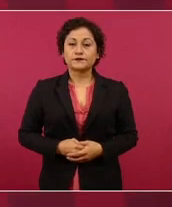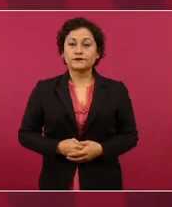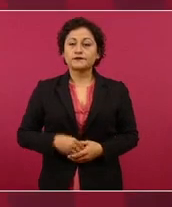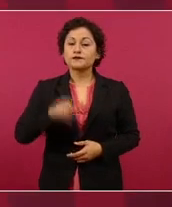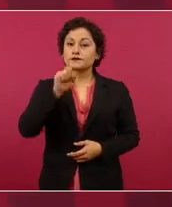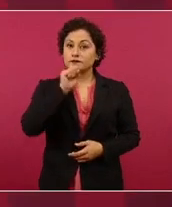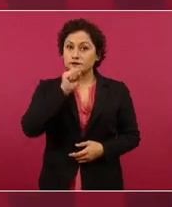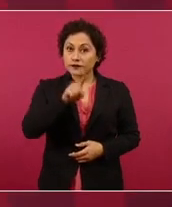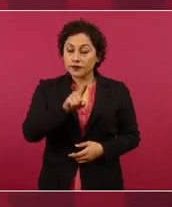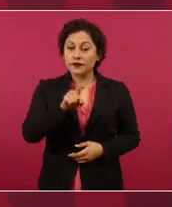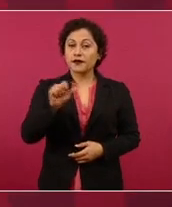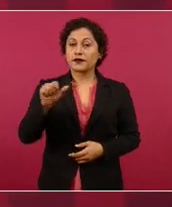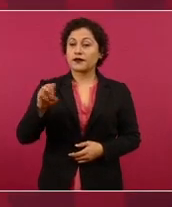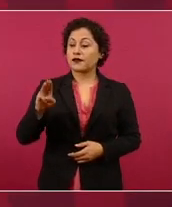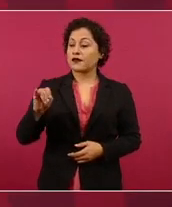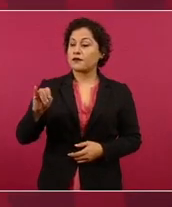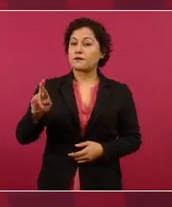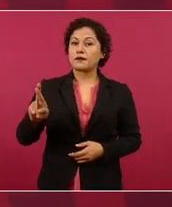Amir, un compañero,